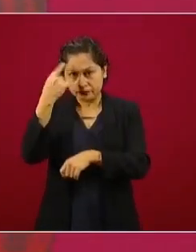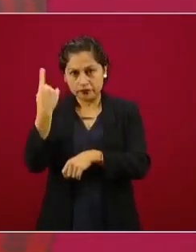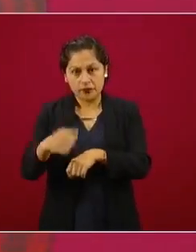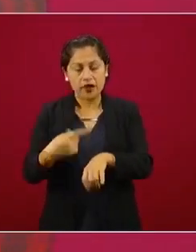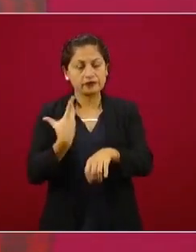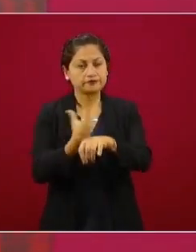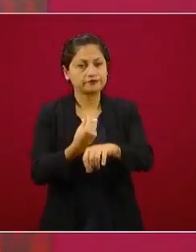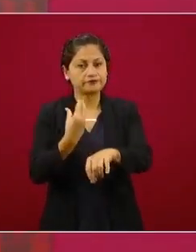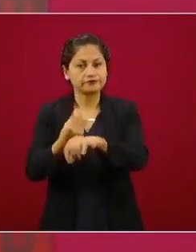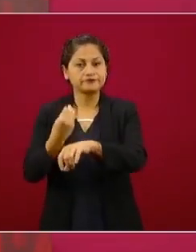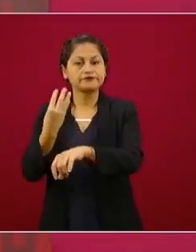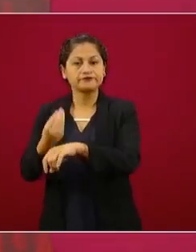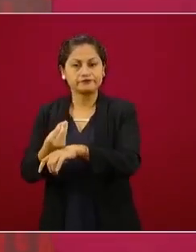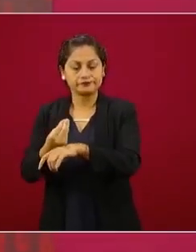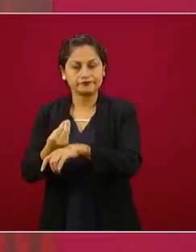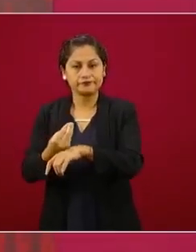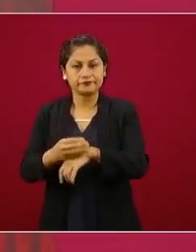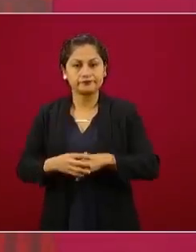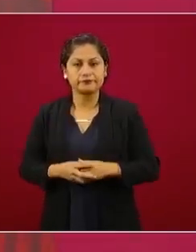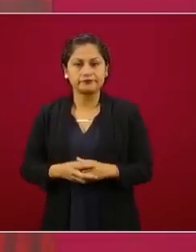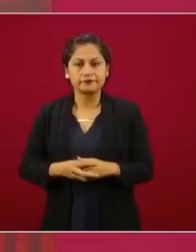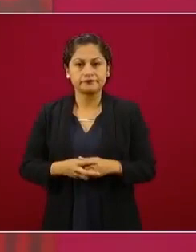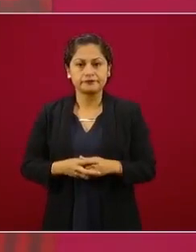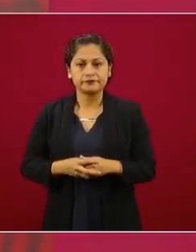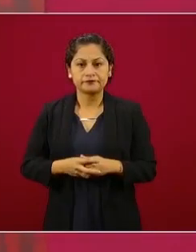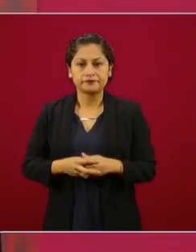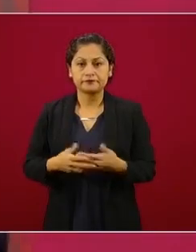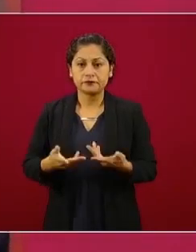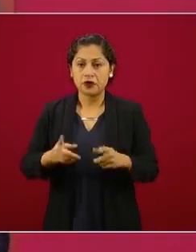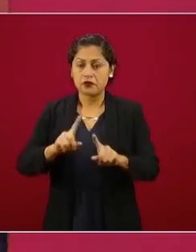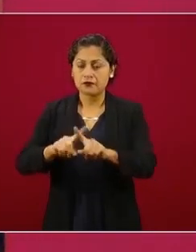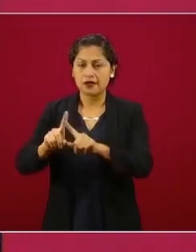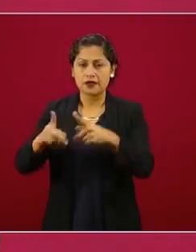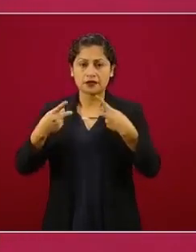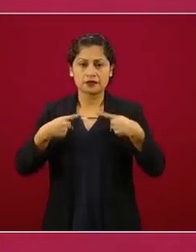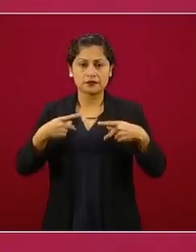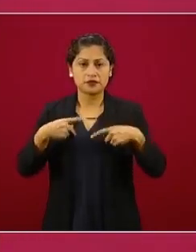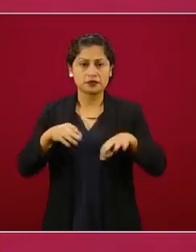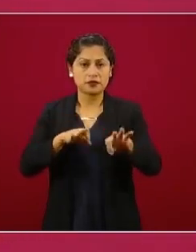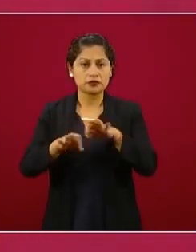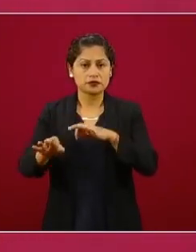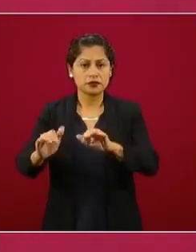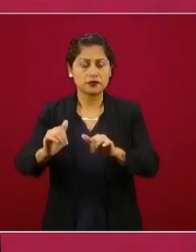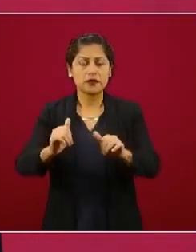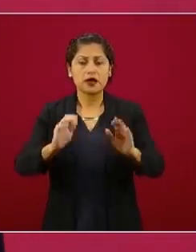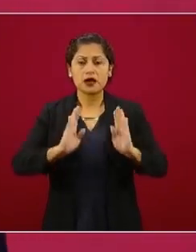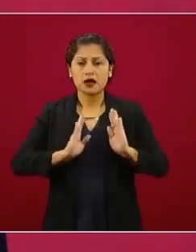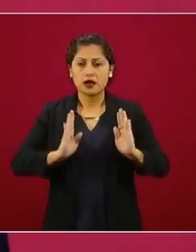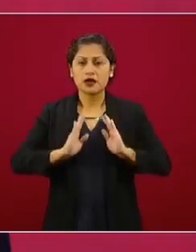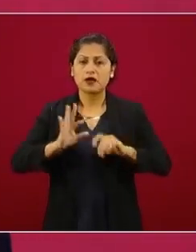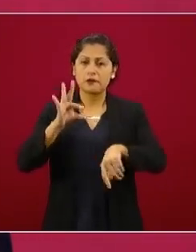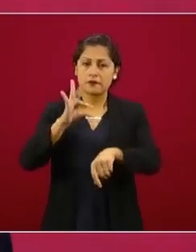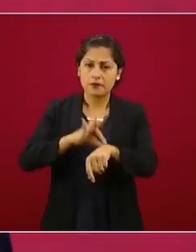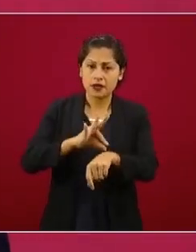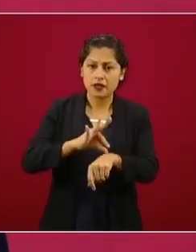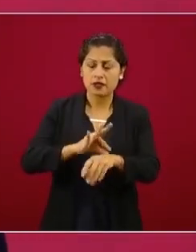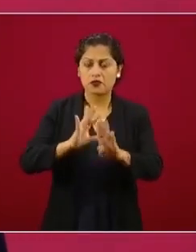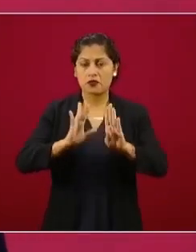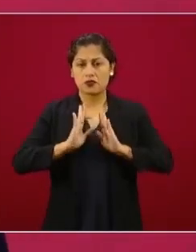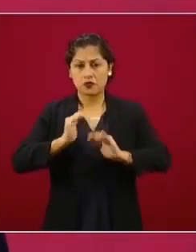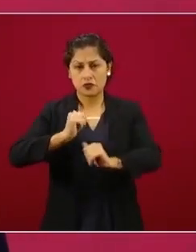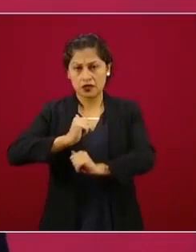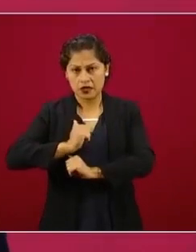personal del Ejército, médicos, militares,